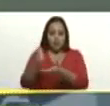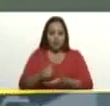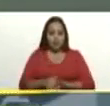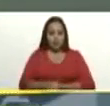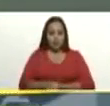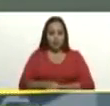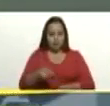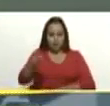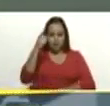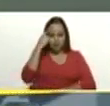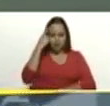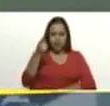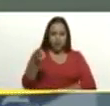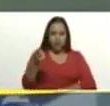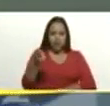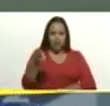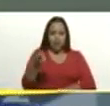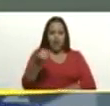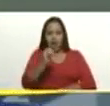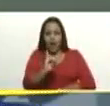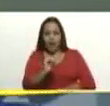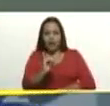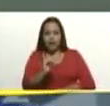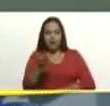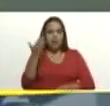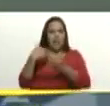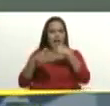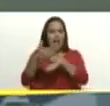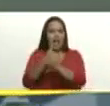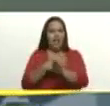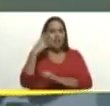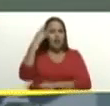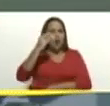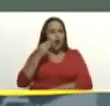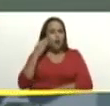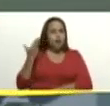Correcto. Él viene de ser un joven destacado,